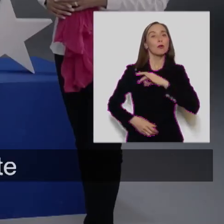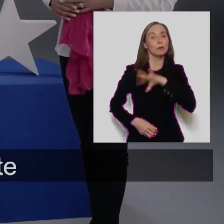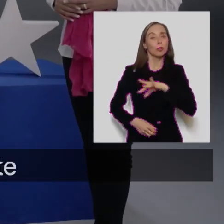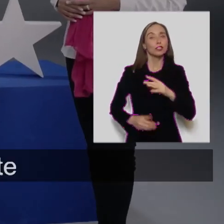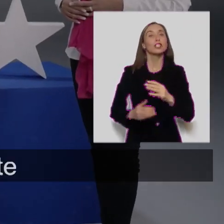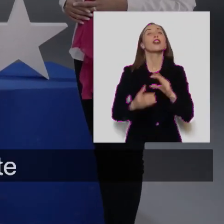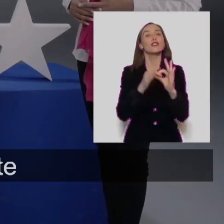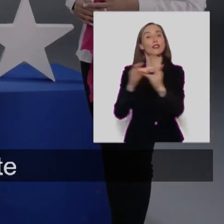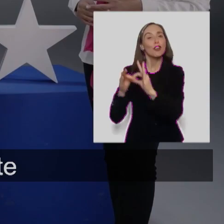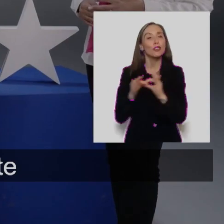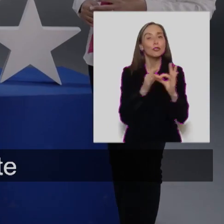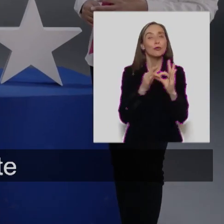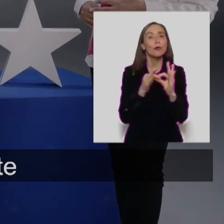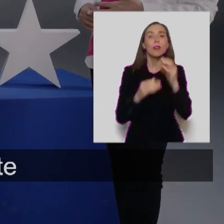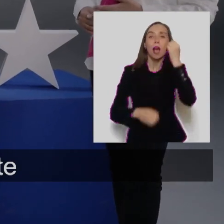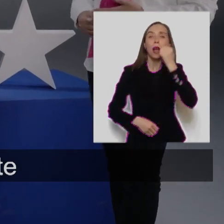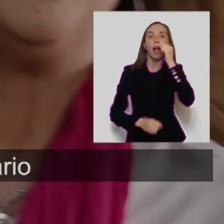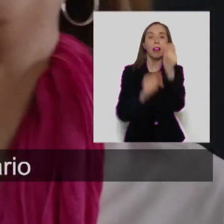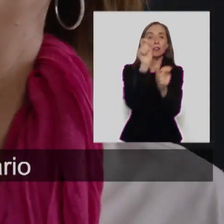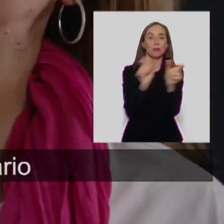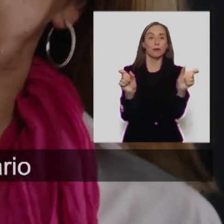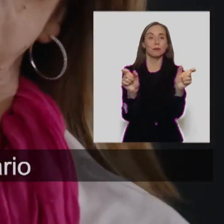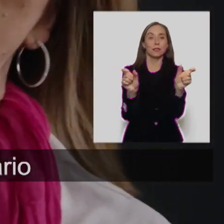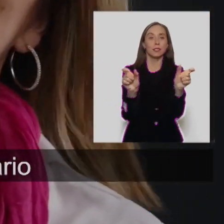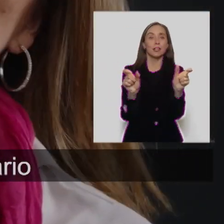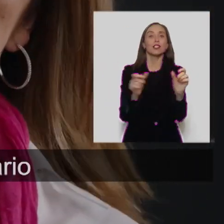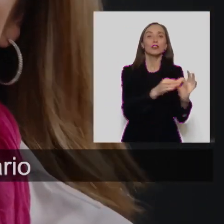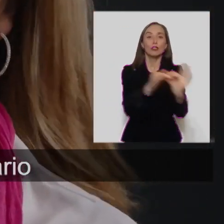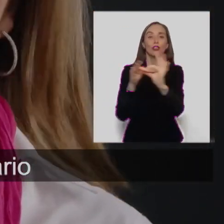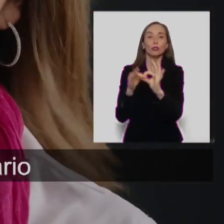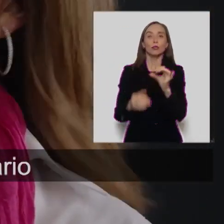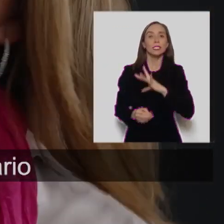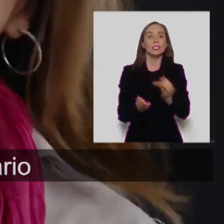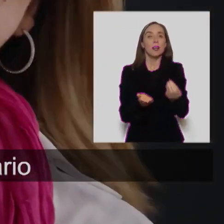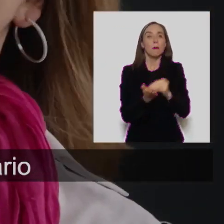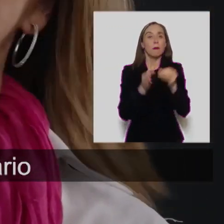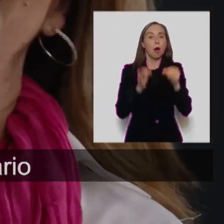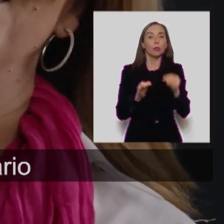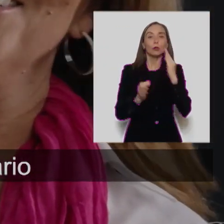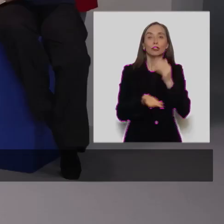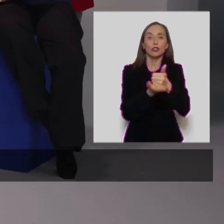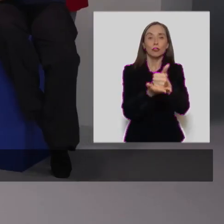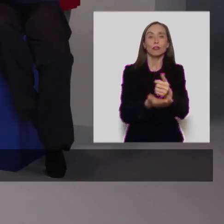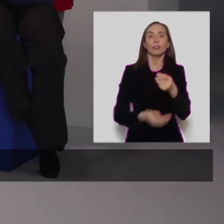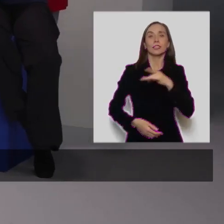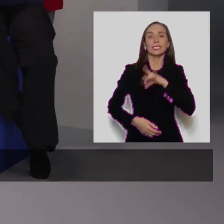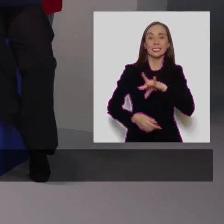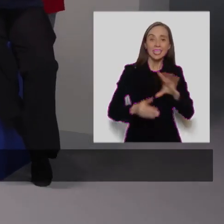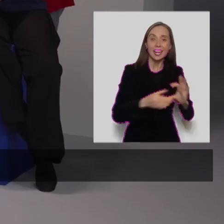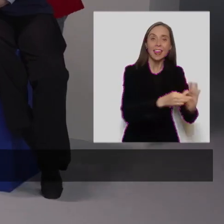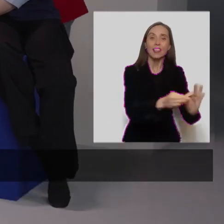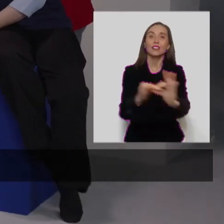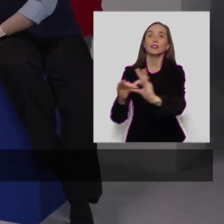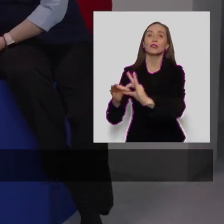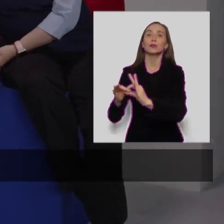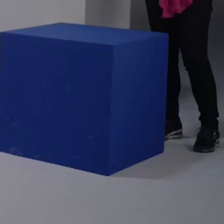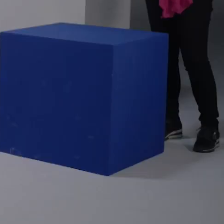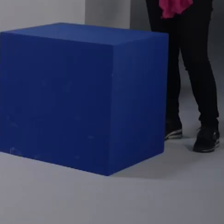Chile. Nos une el cariño por nuestra gente. Nos une un Chile más justo y solidario. ¡Chile nos